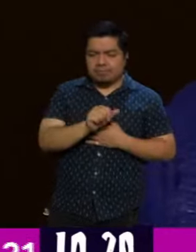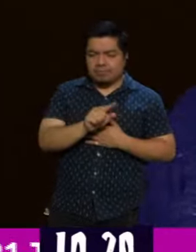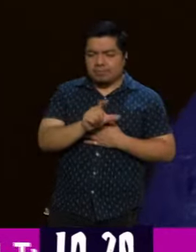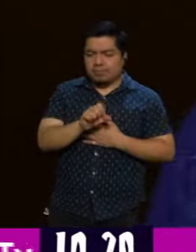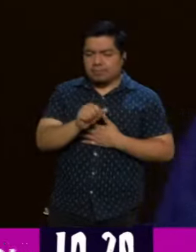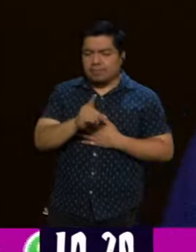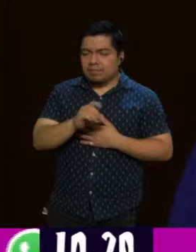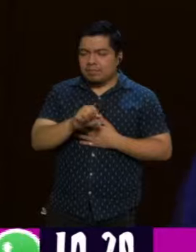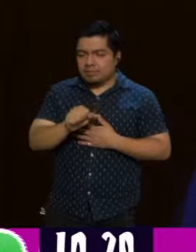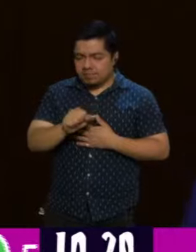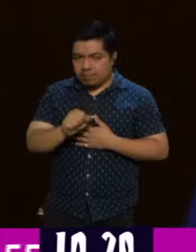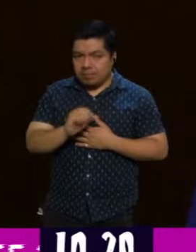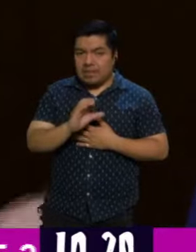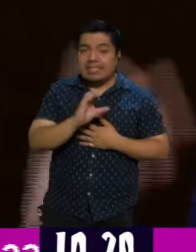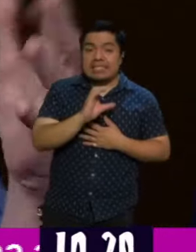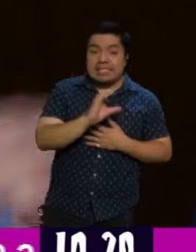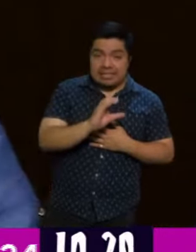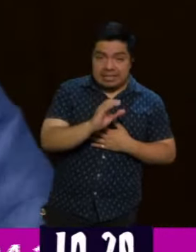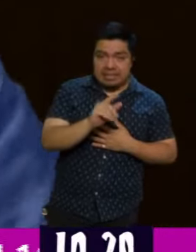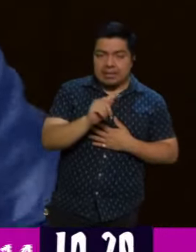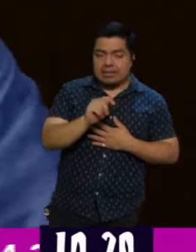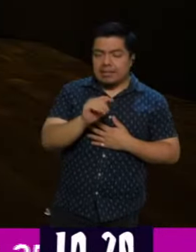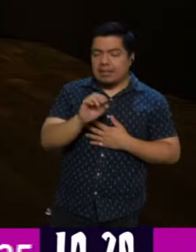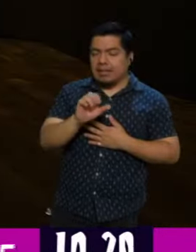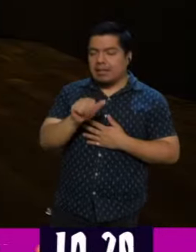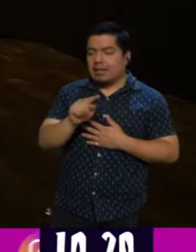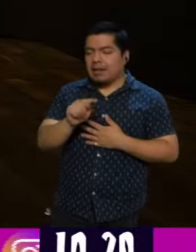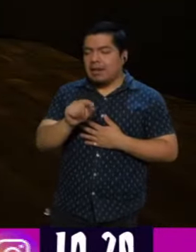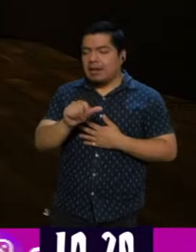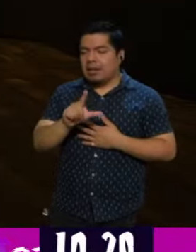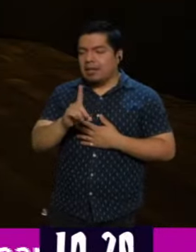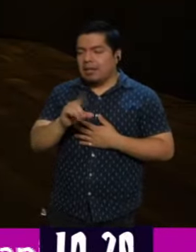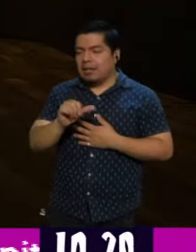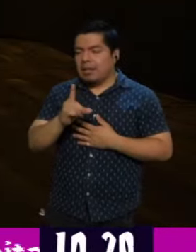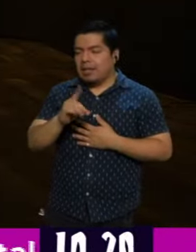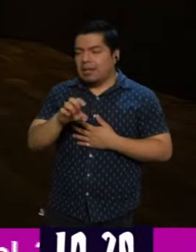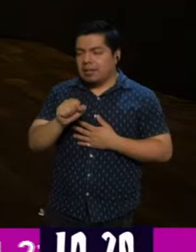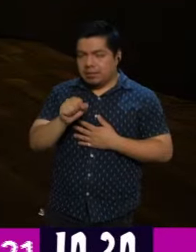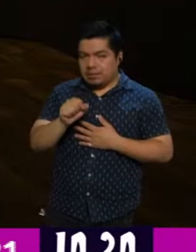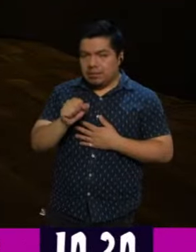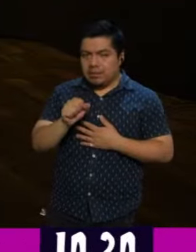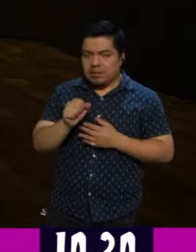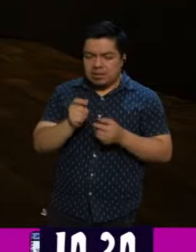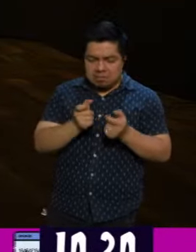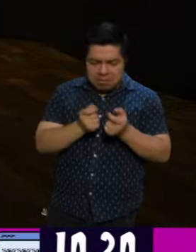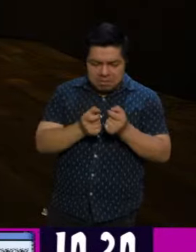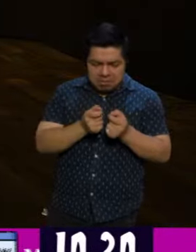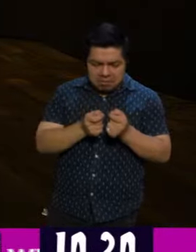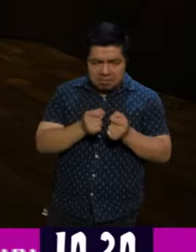C-Teatralidades. C-Teatralidades. Así es. Oiga, ¿y ustedes manejan o no pierden el tiempo en eso?